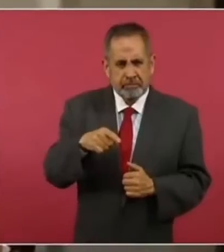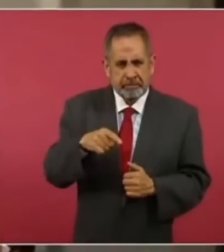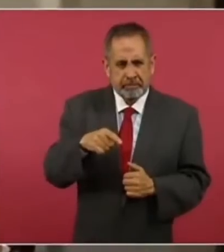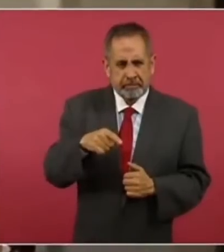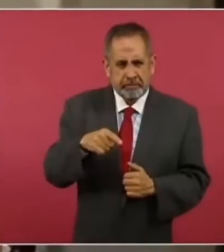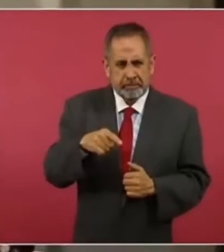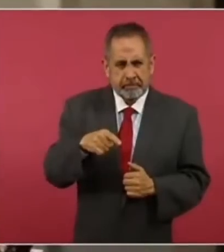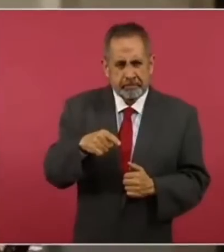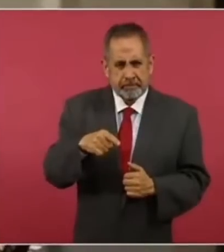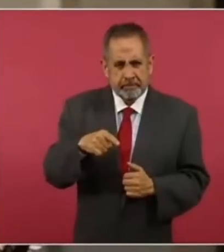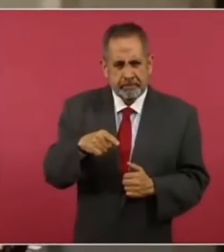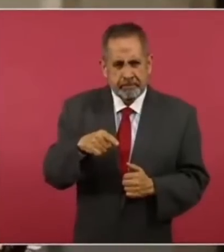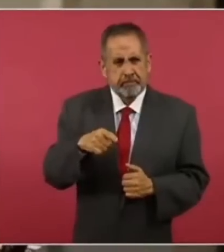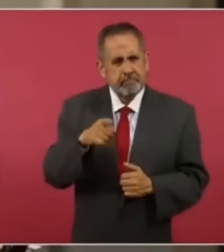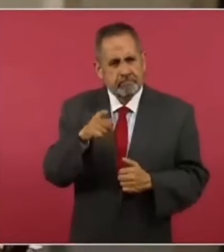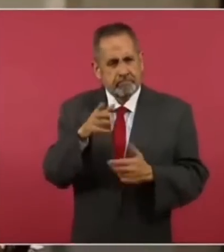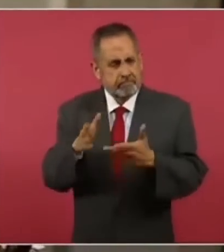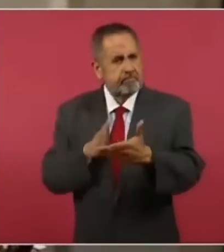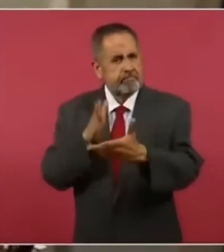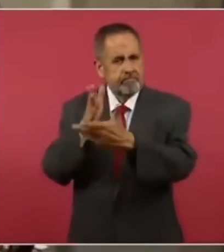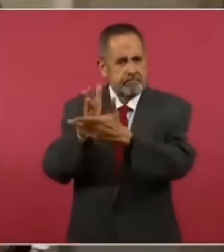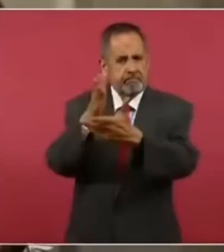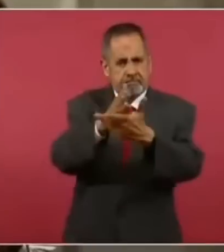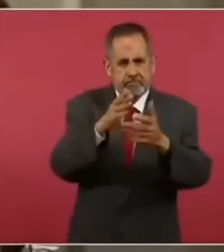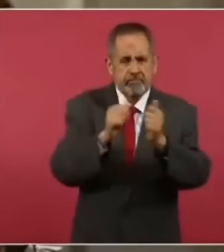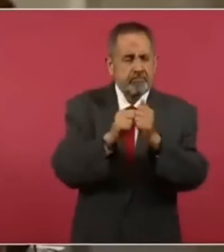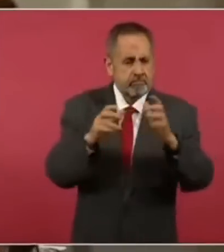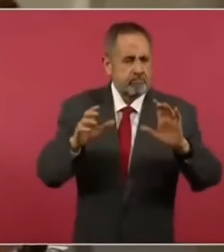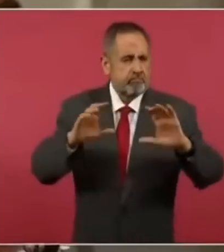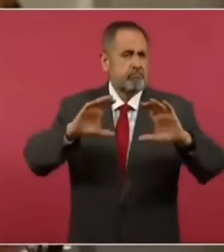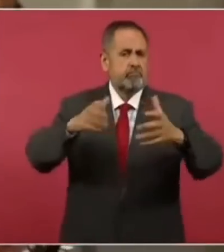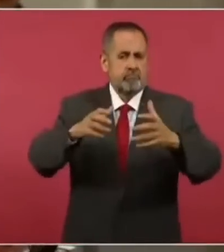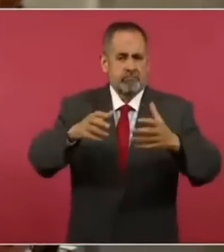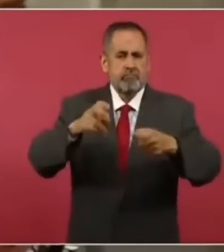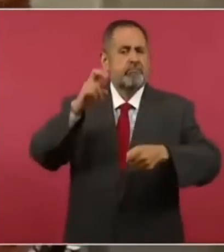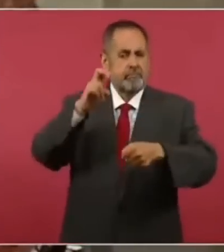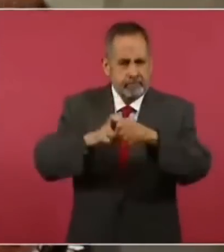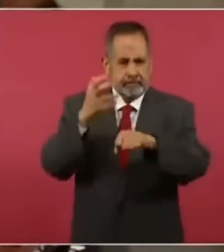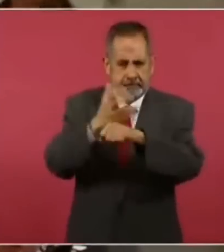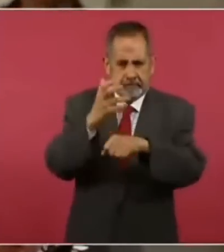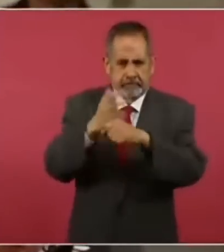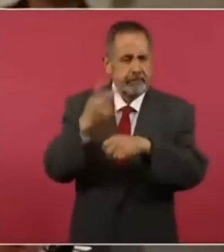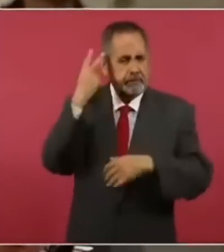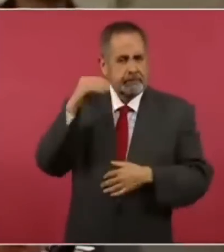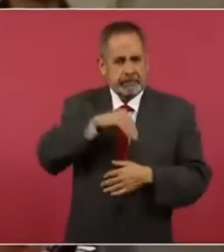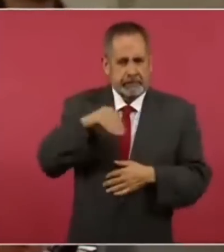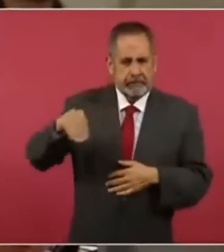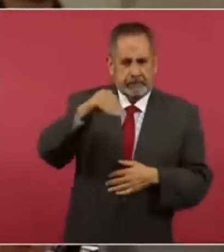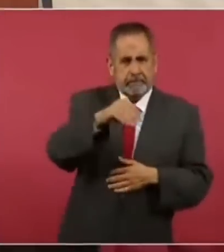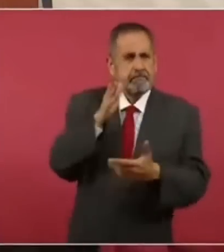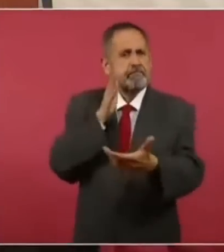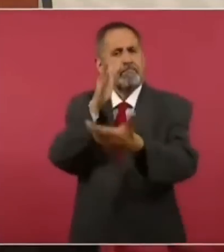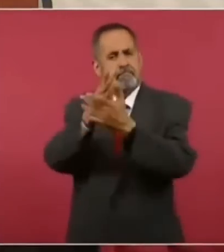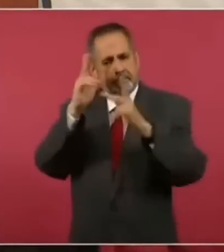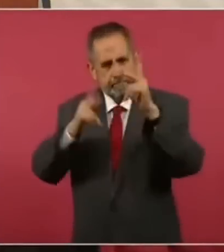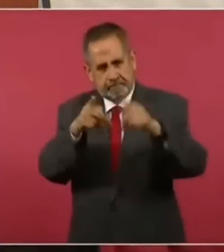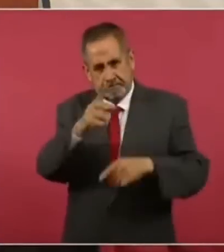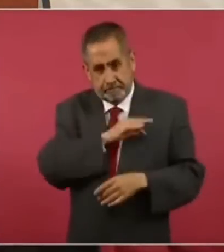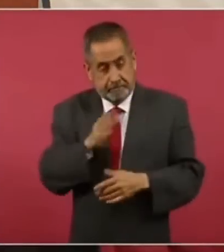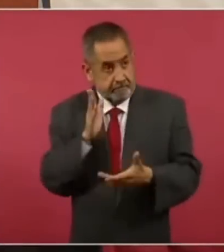de usted para visitar las comunidades migrantes de Estados Unidos de aquí a que termine su mandato.